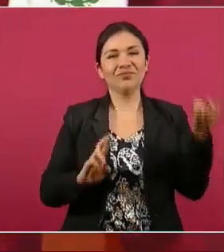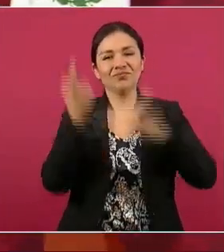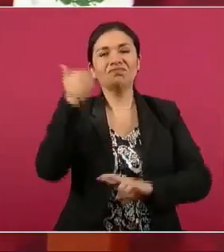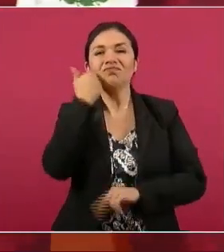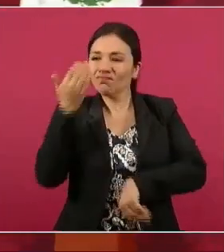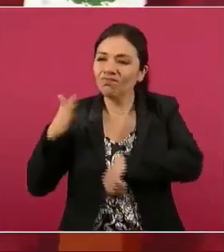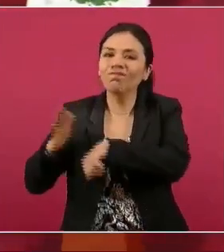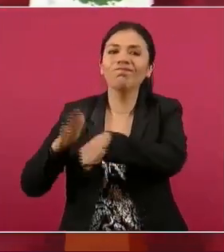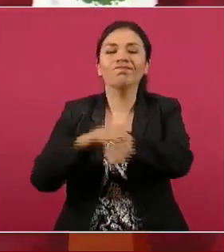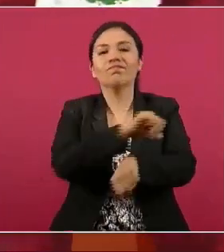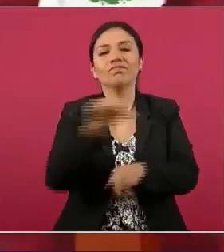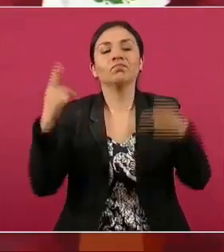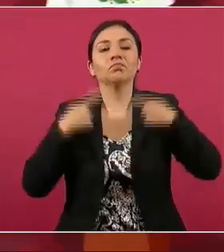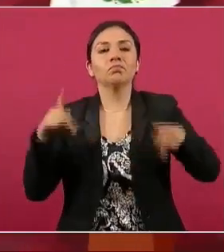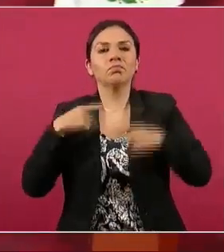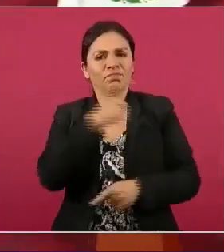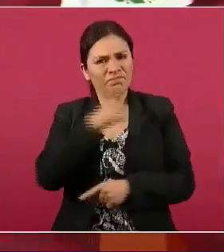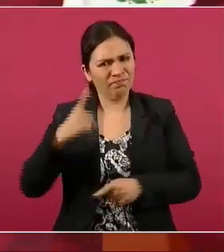el